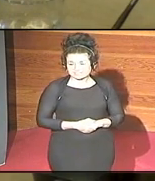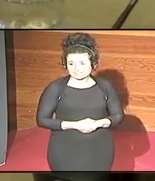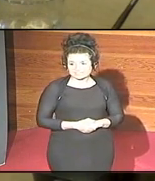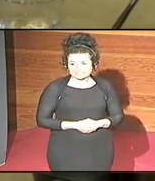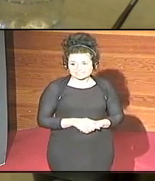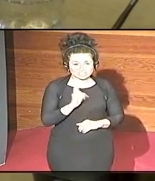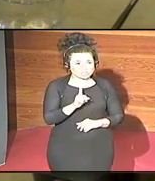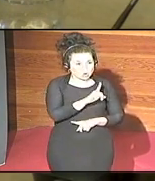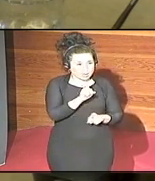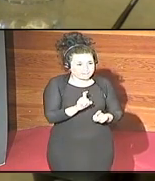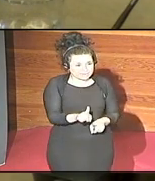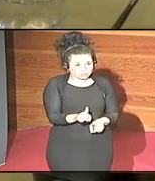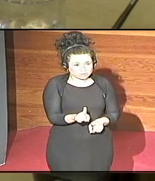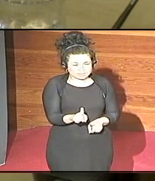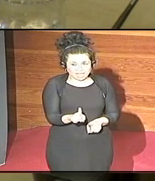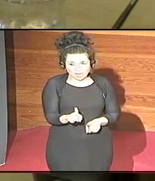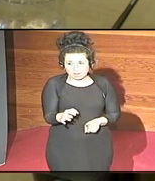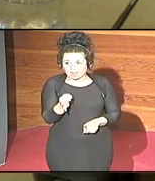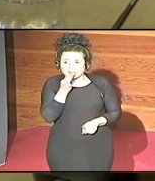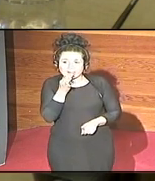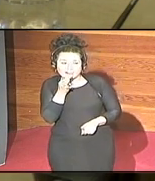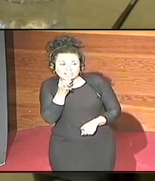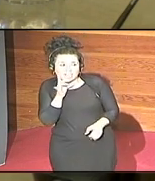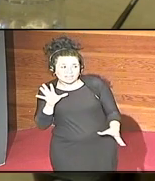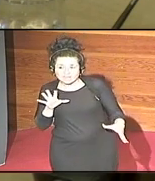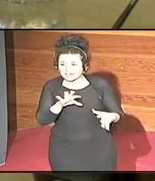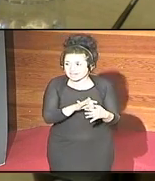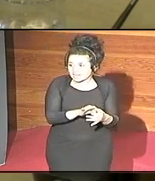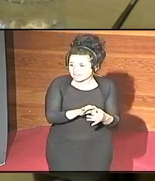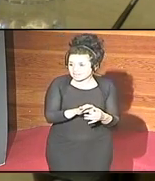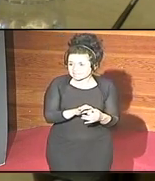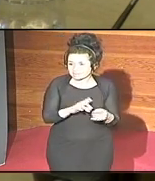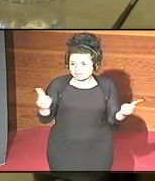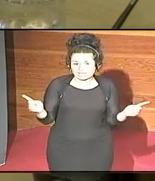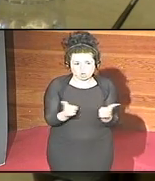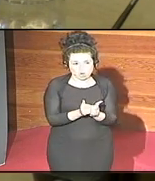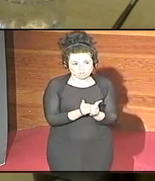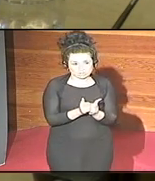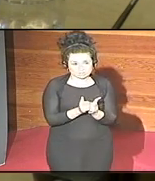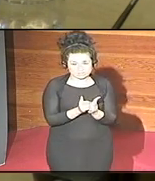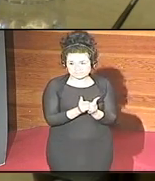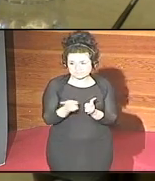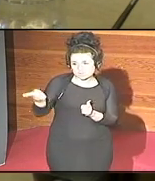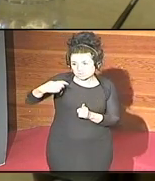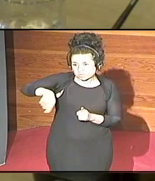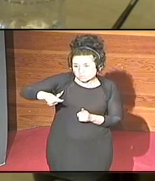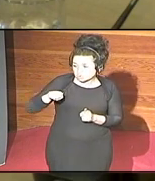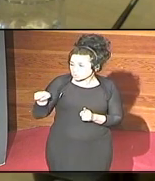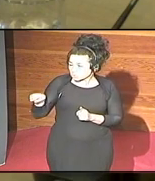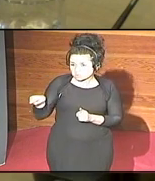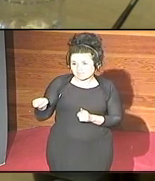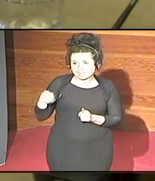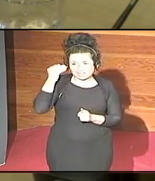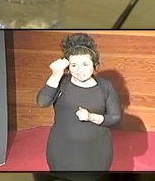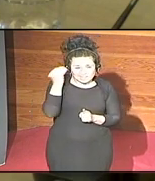Solo una pregunta a raíz de esto que acaba de surgir. Usted, y seré breve, ¿usted cree que ante todo el impacto mediático